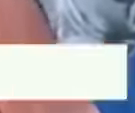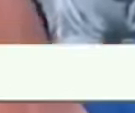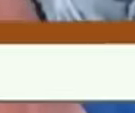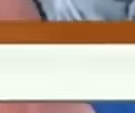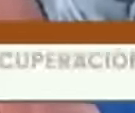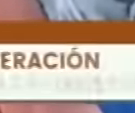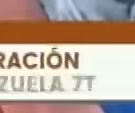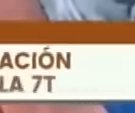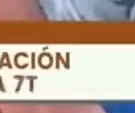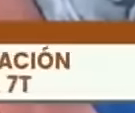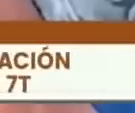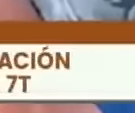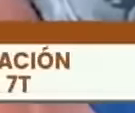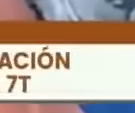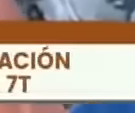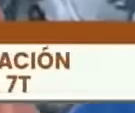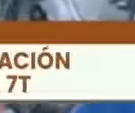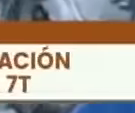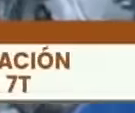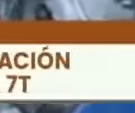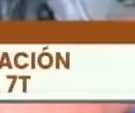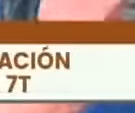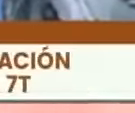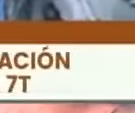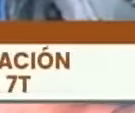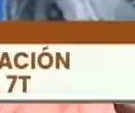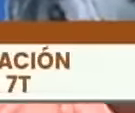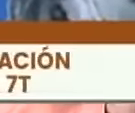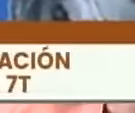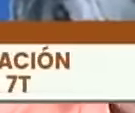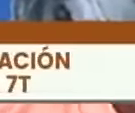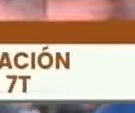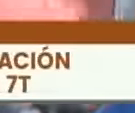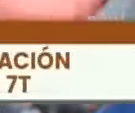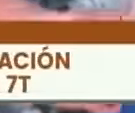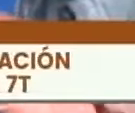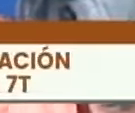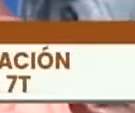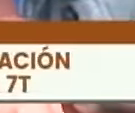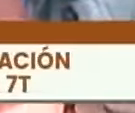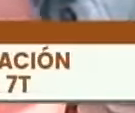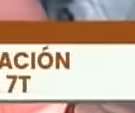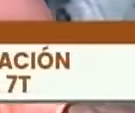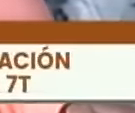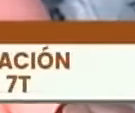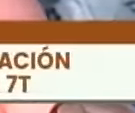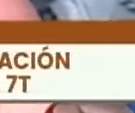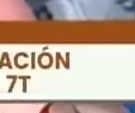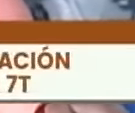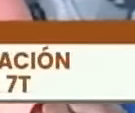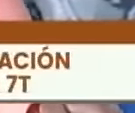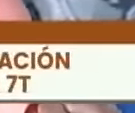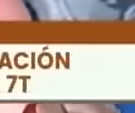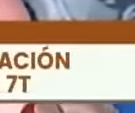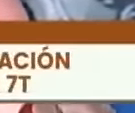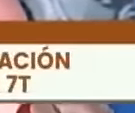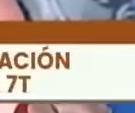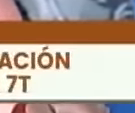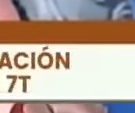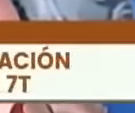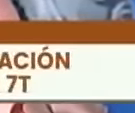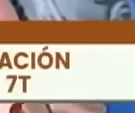para Venezuela, cuando desde Washington ordenaron un presidente pasando por encima de la soberanía